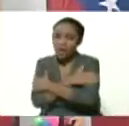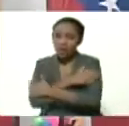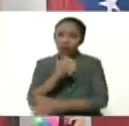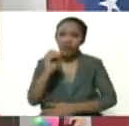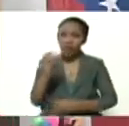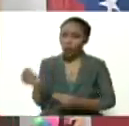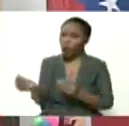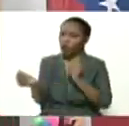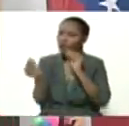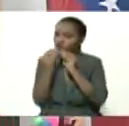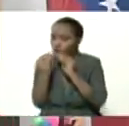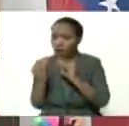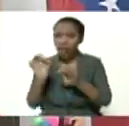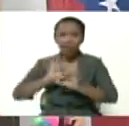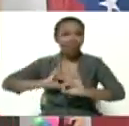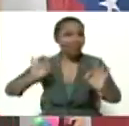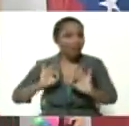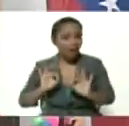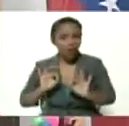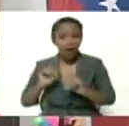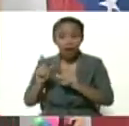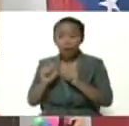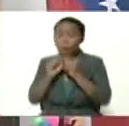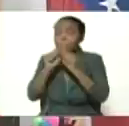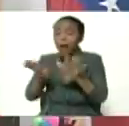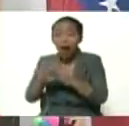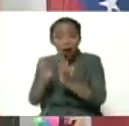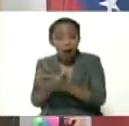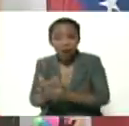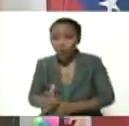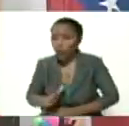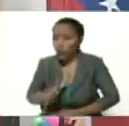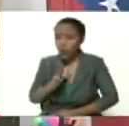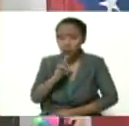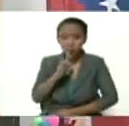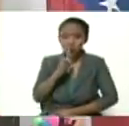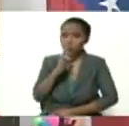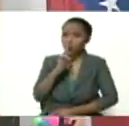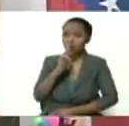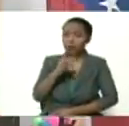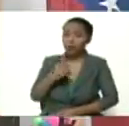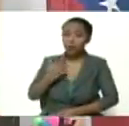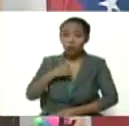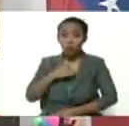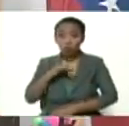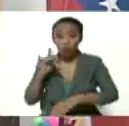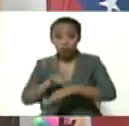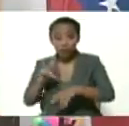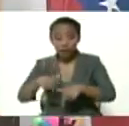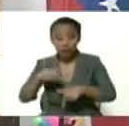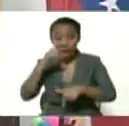una normalidad. Es una pandemia terrible. Y nos tocó este año